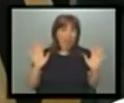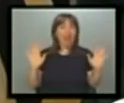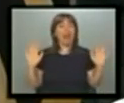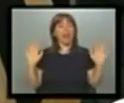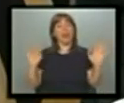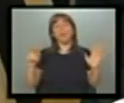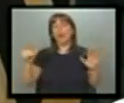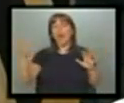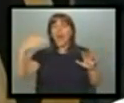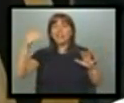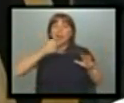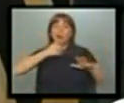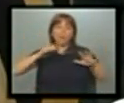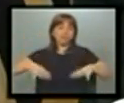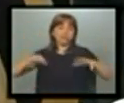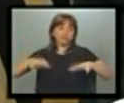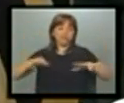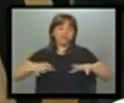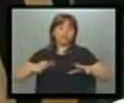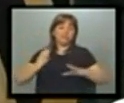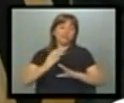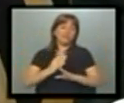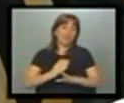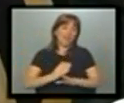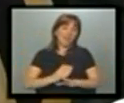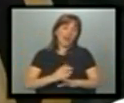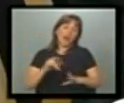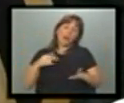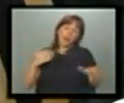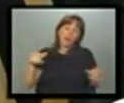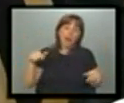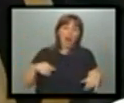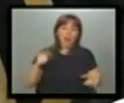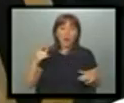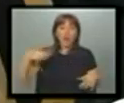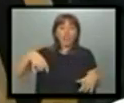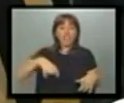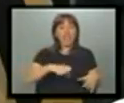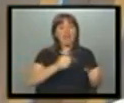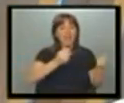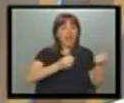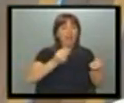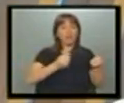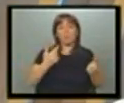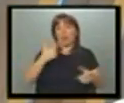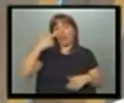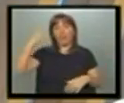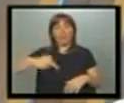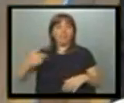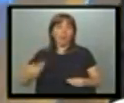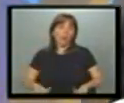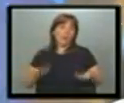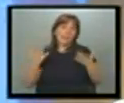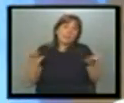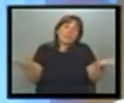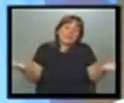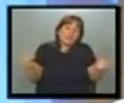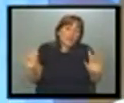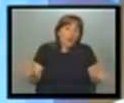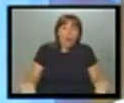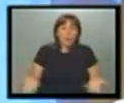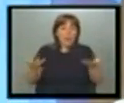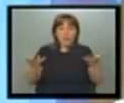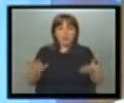este tiempo. Pero claro, el costo del gasoil va a impactar sin duda también en el costo del transporte. Bueno, muchas gracias, Marcelo. 937. Presta